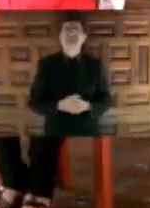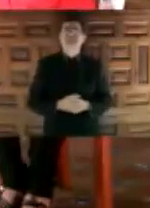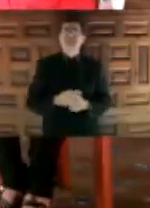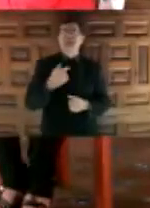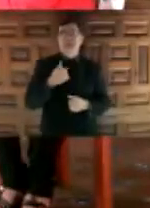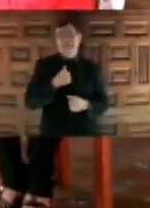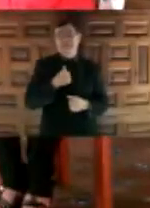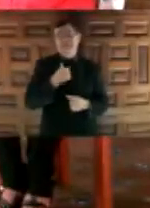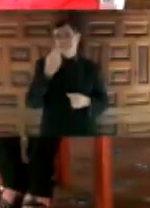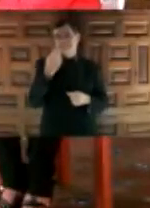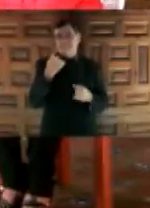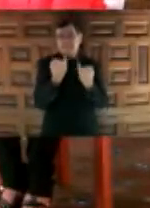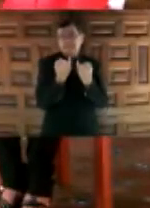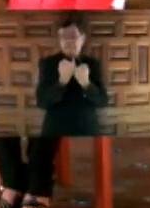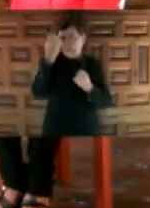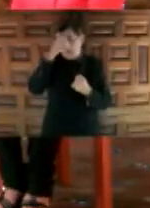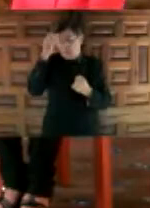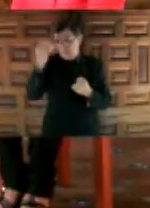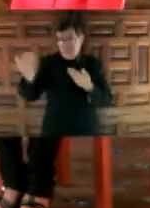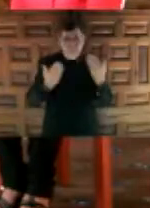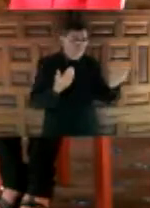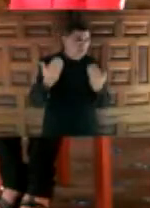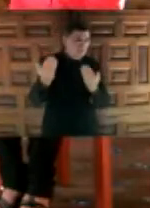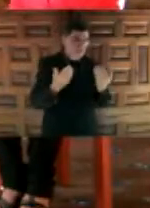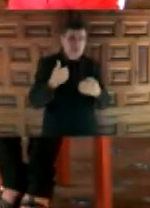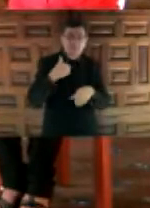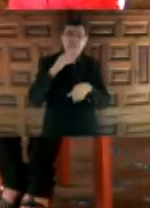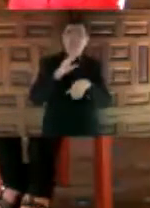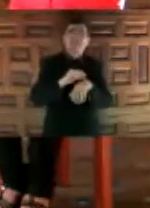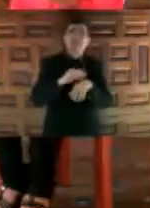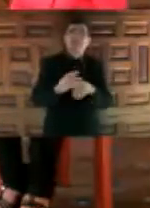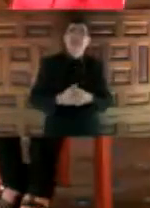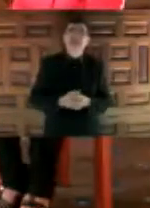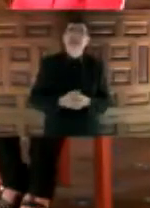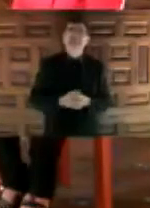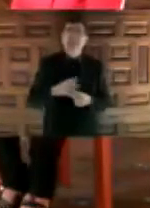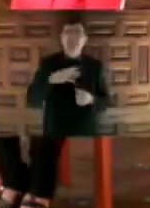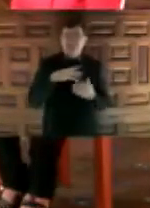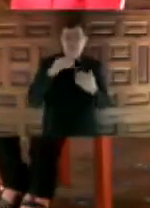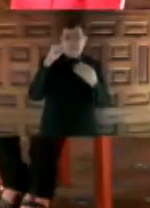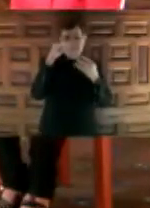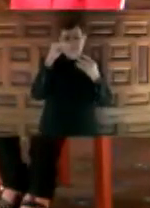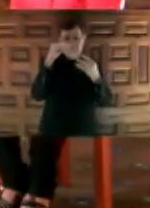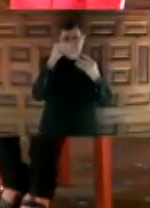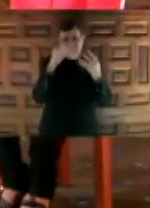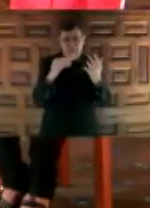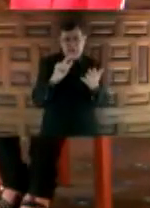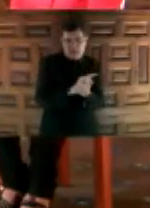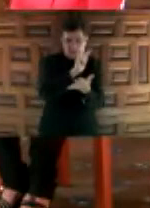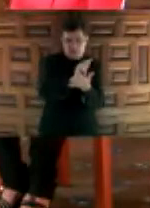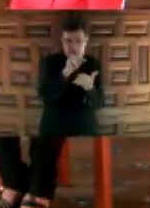Es una riqueza complementarse en las opiniones, por lo tanto me voy a permitir señalar que la